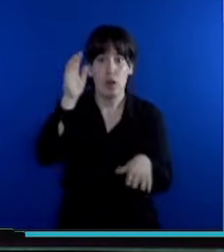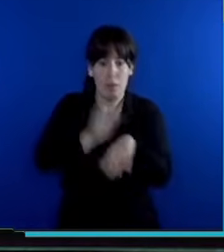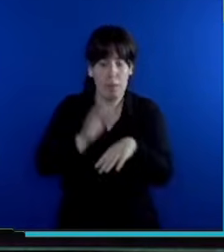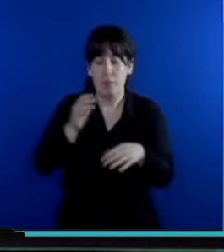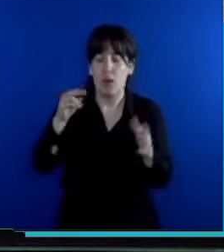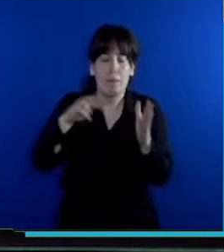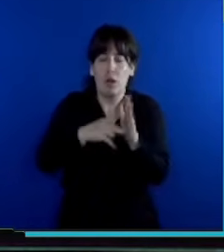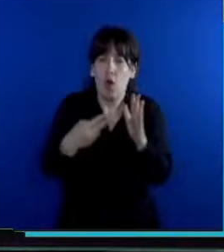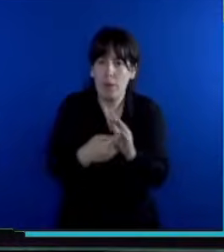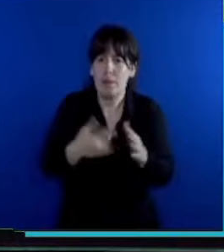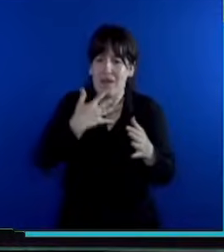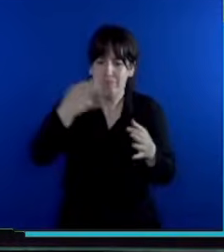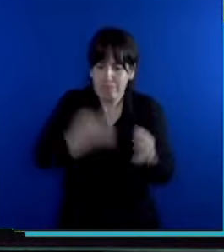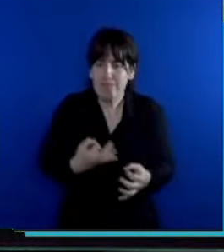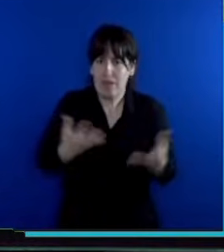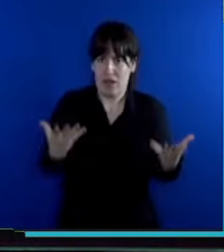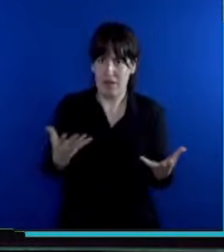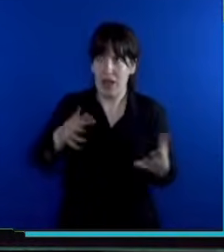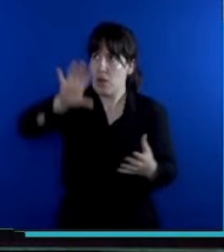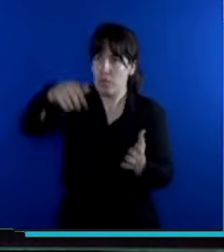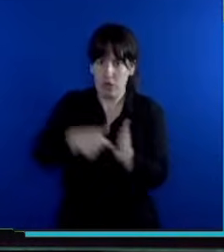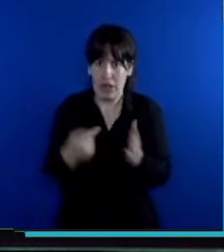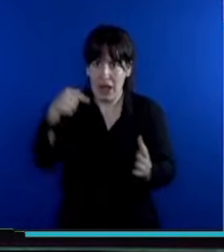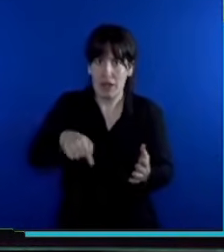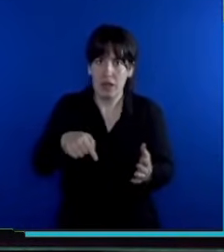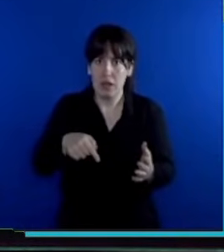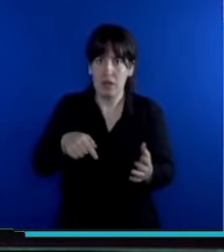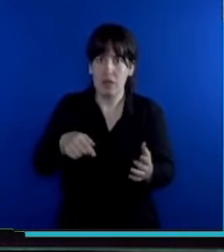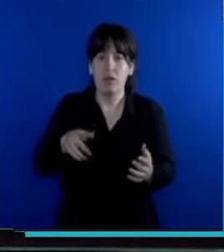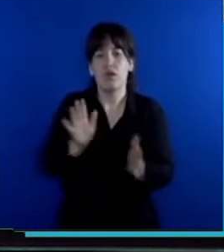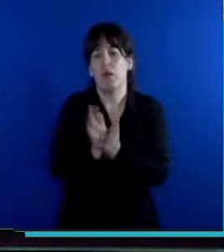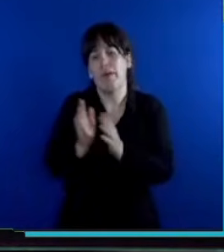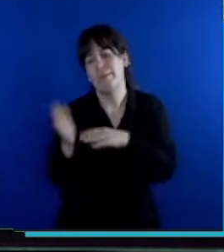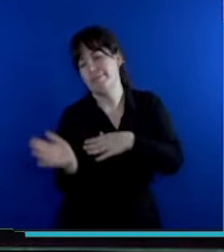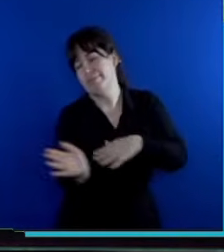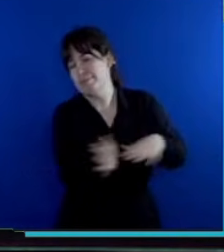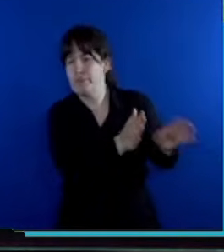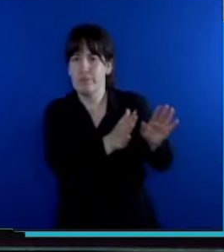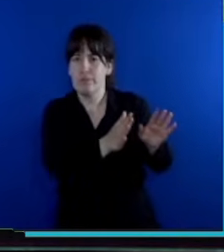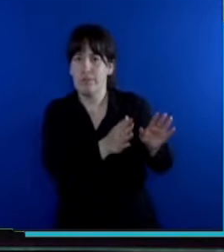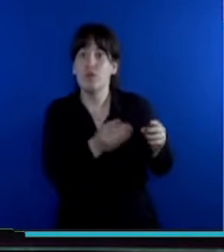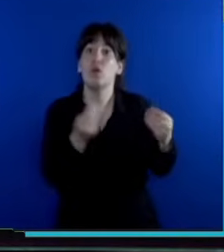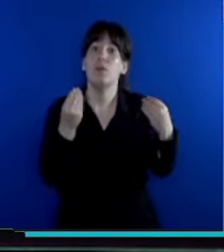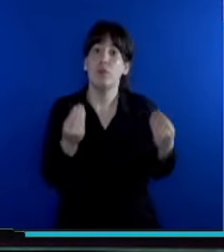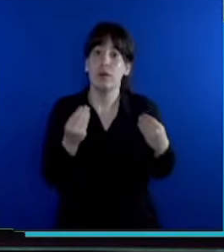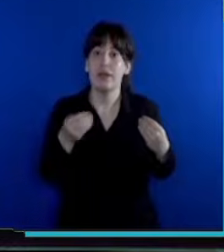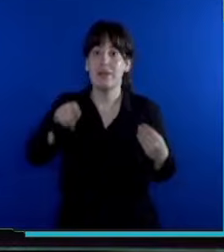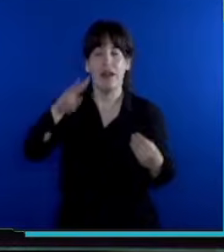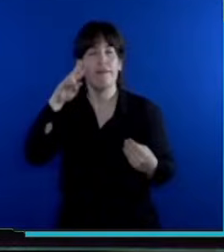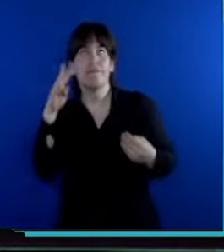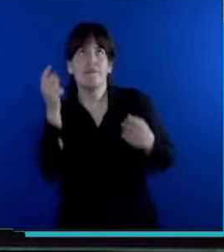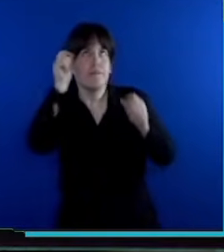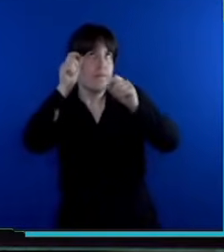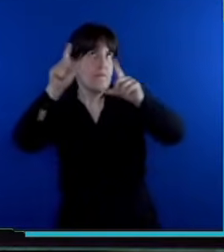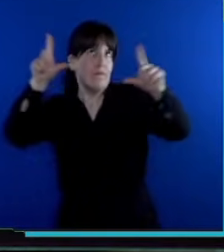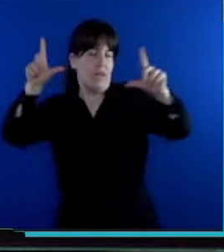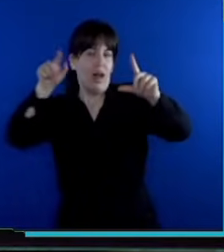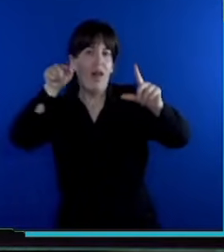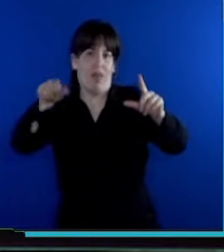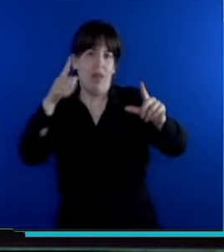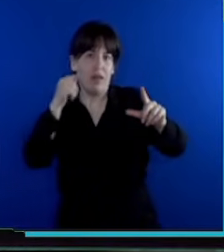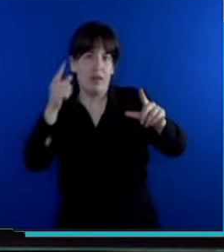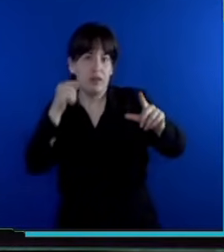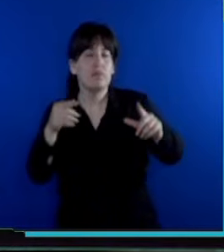de los bonaerenses, de los 17 millones de bonaerenses, pasan a un segundo plano. Porque en esta visión que tiene el gobernador